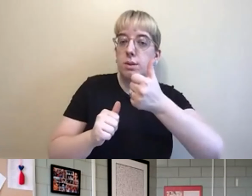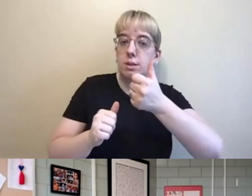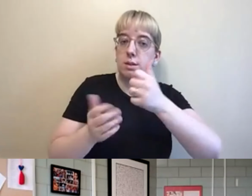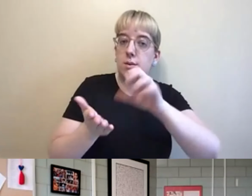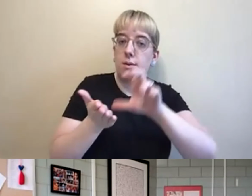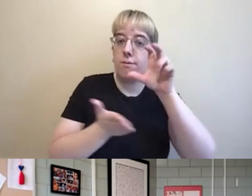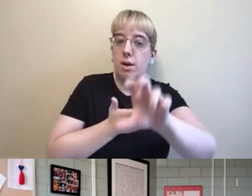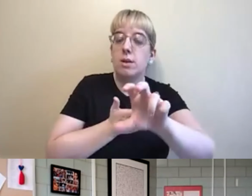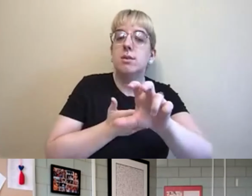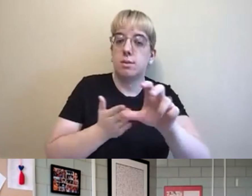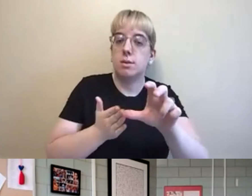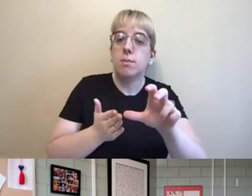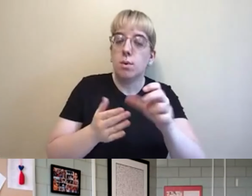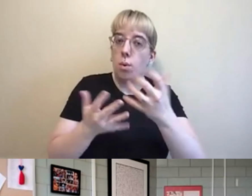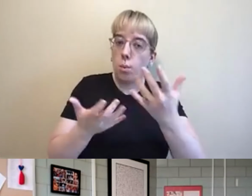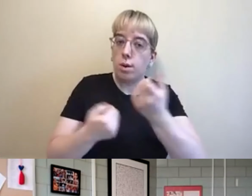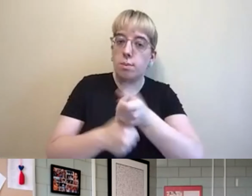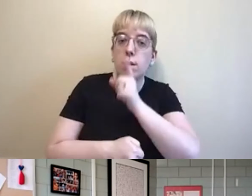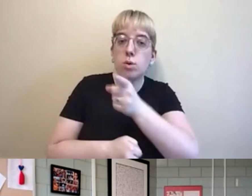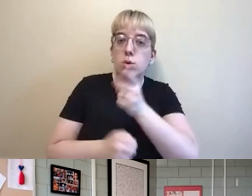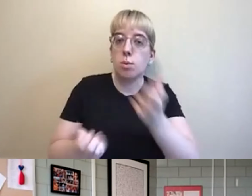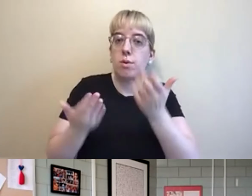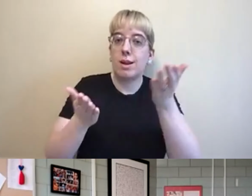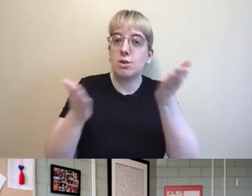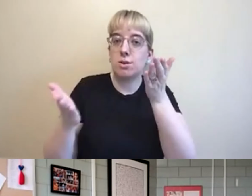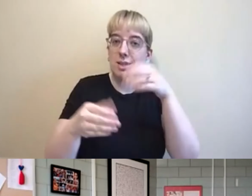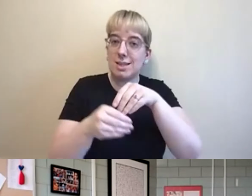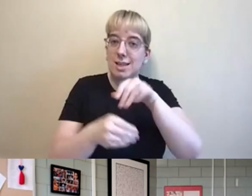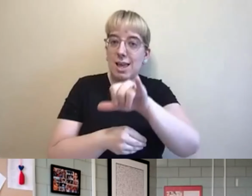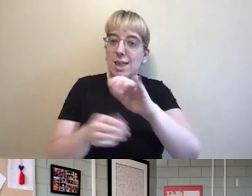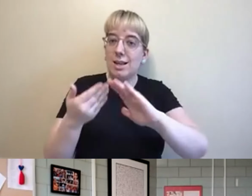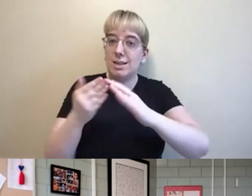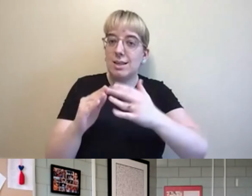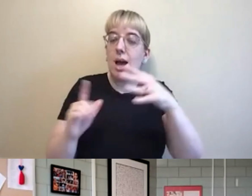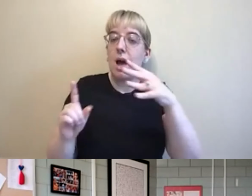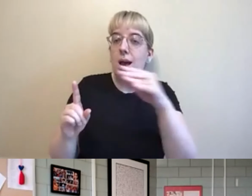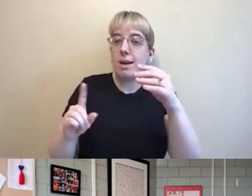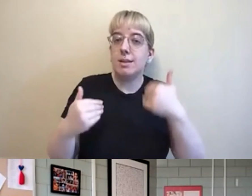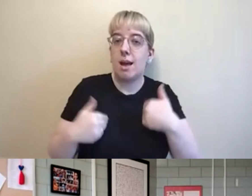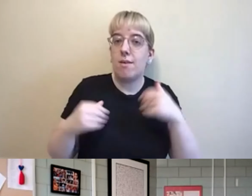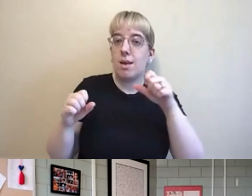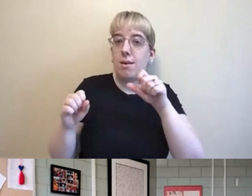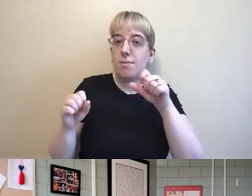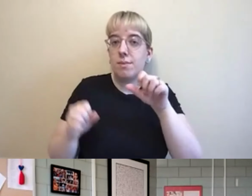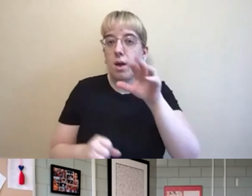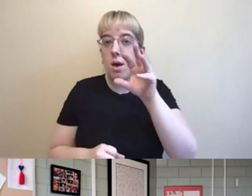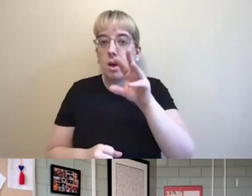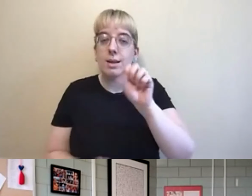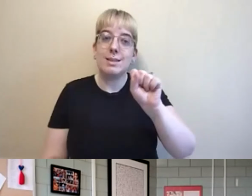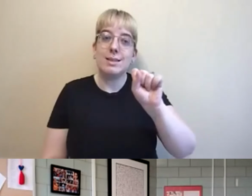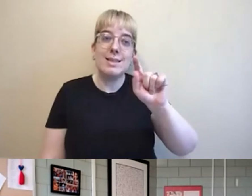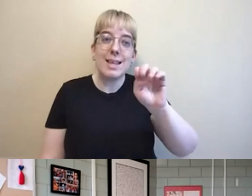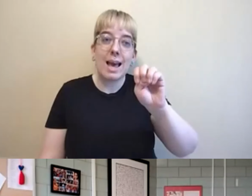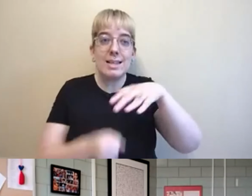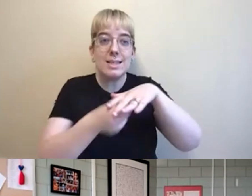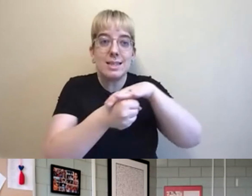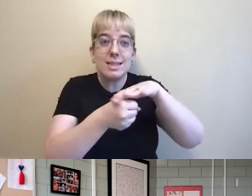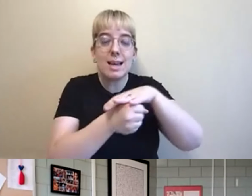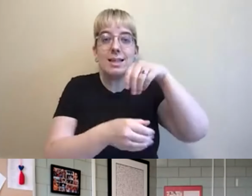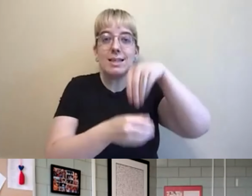Pero yo creo que nosotros permitimos, queremos asegurar que los servicios son para la ciudad, que tienen un